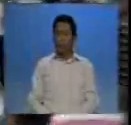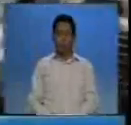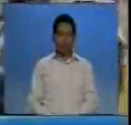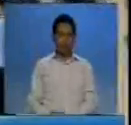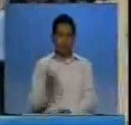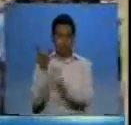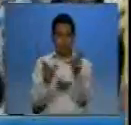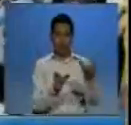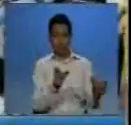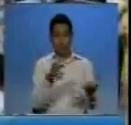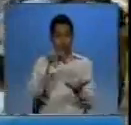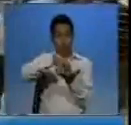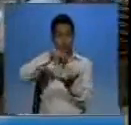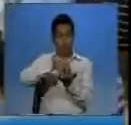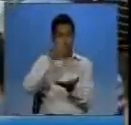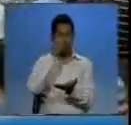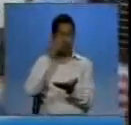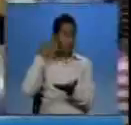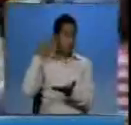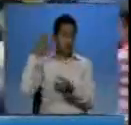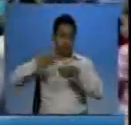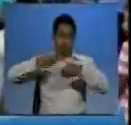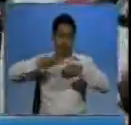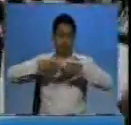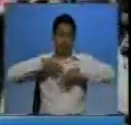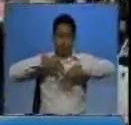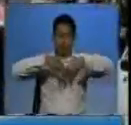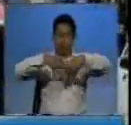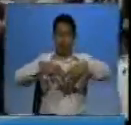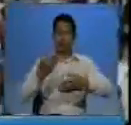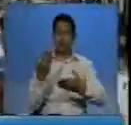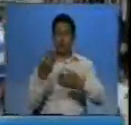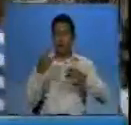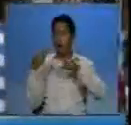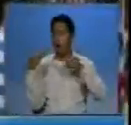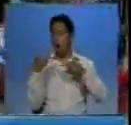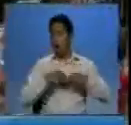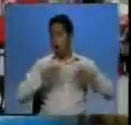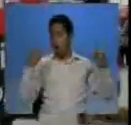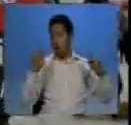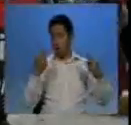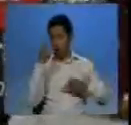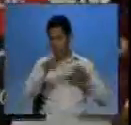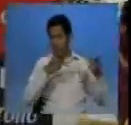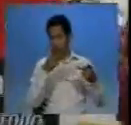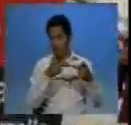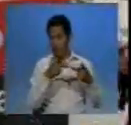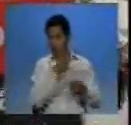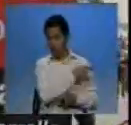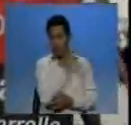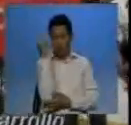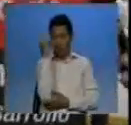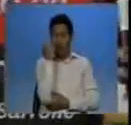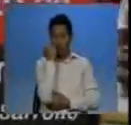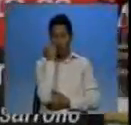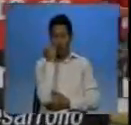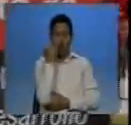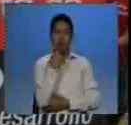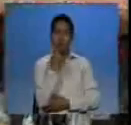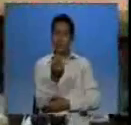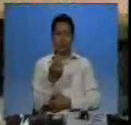habitantes de la provincia amazónica que participaron en la marcha contra el prefecto, quien es también líder indígena, aseguraron que continuarán realizando